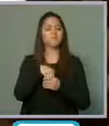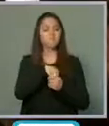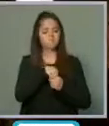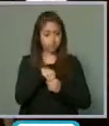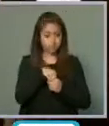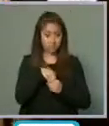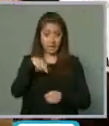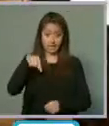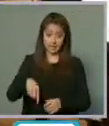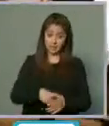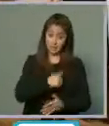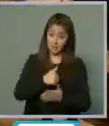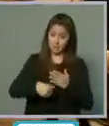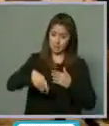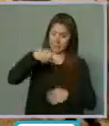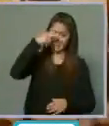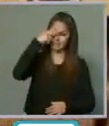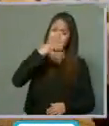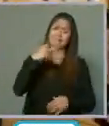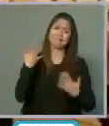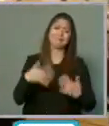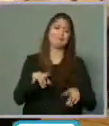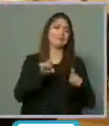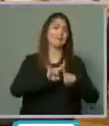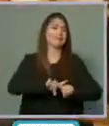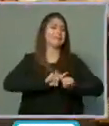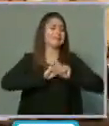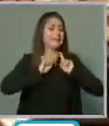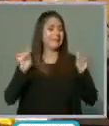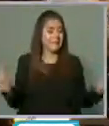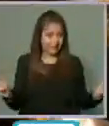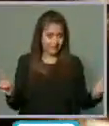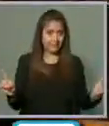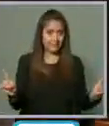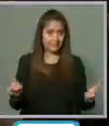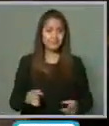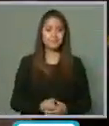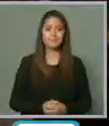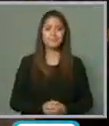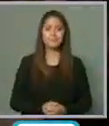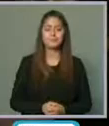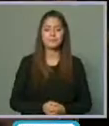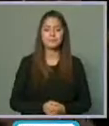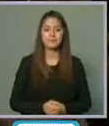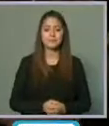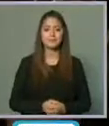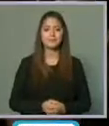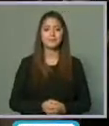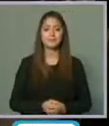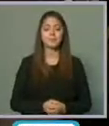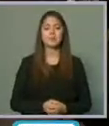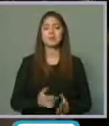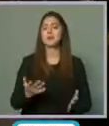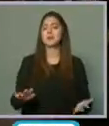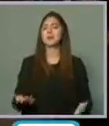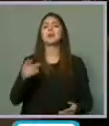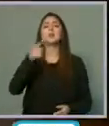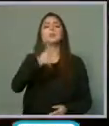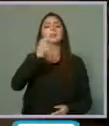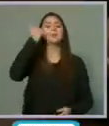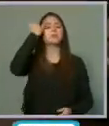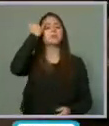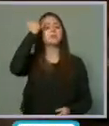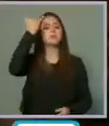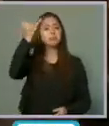hemos viajado en el metro sabemos que la circunstancia es muy distinta. Claro. Pero si eso lo trasladamos a